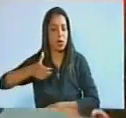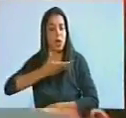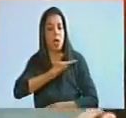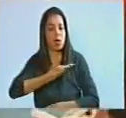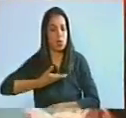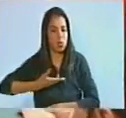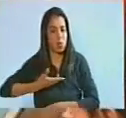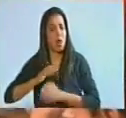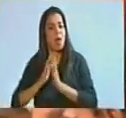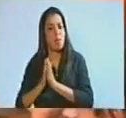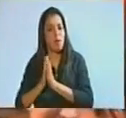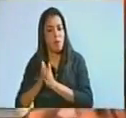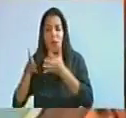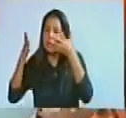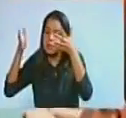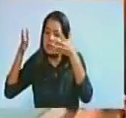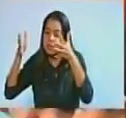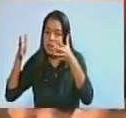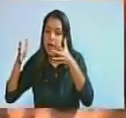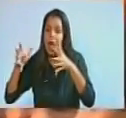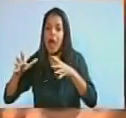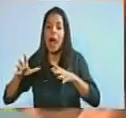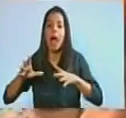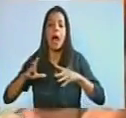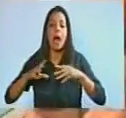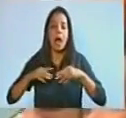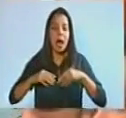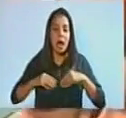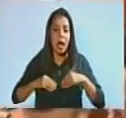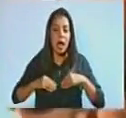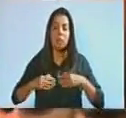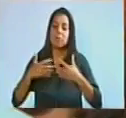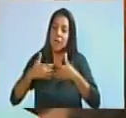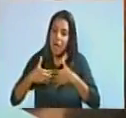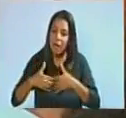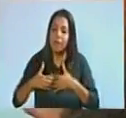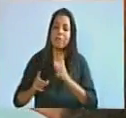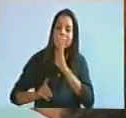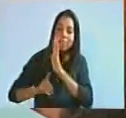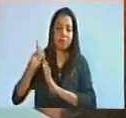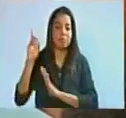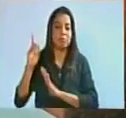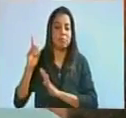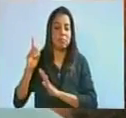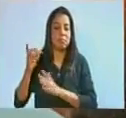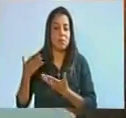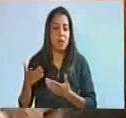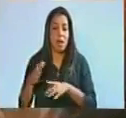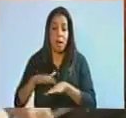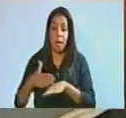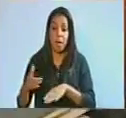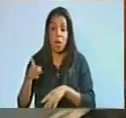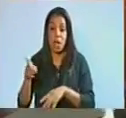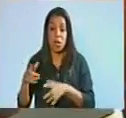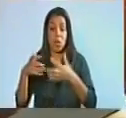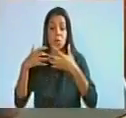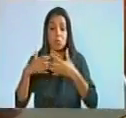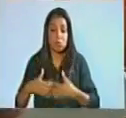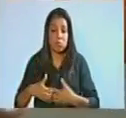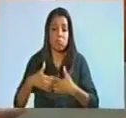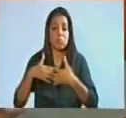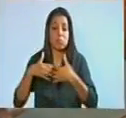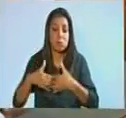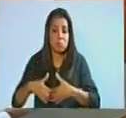de que se avispen, que se aviven, porque así como están, van directo a una